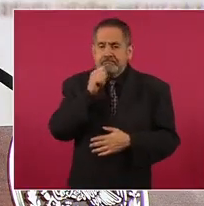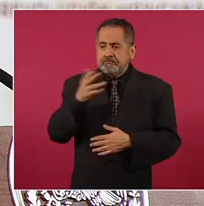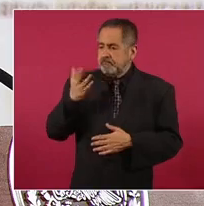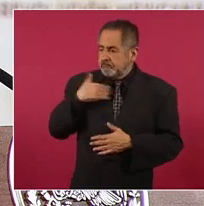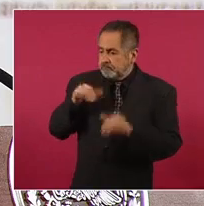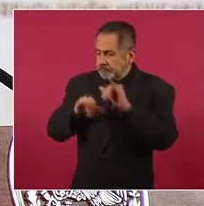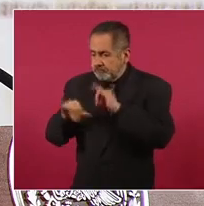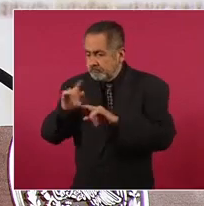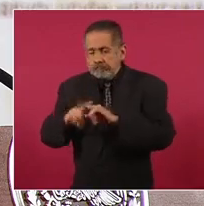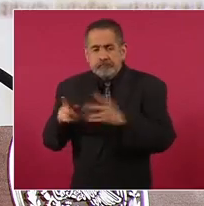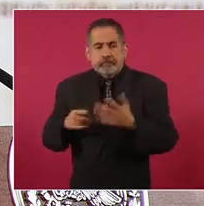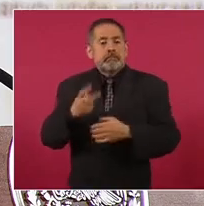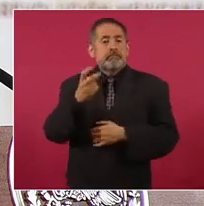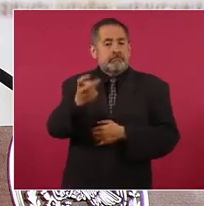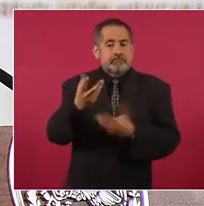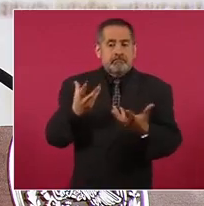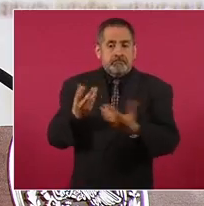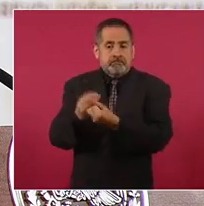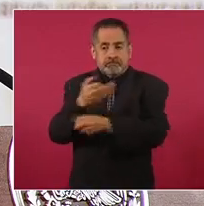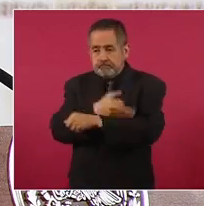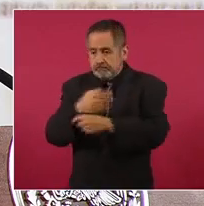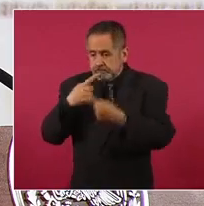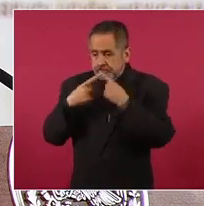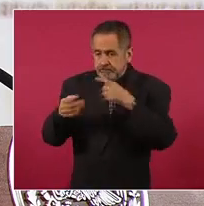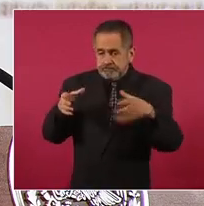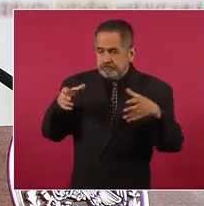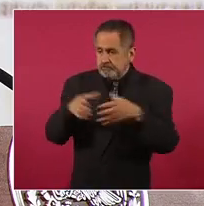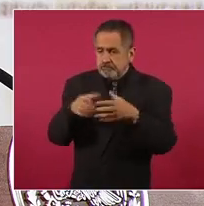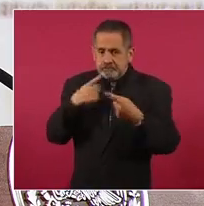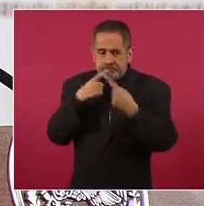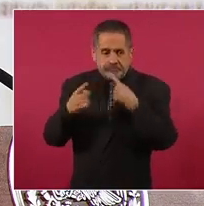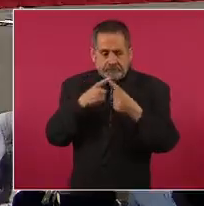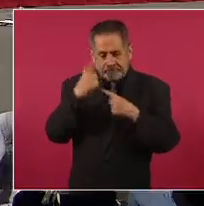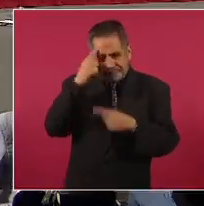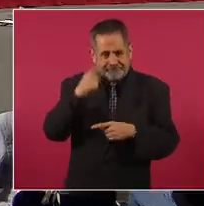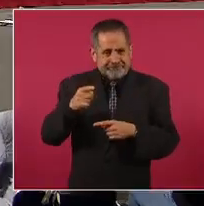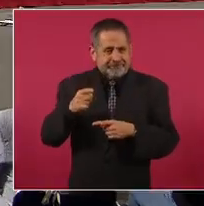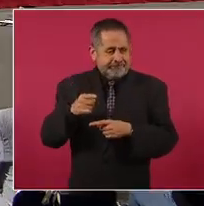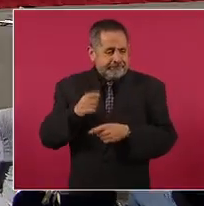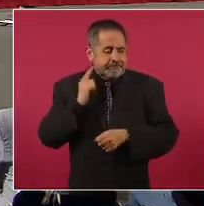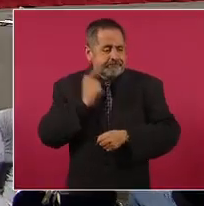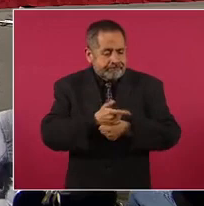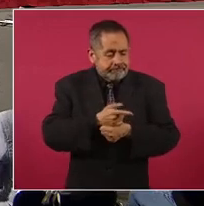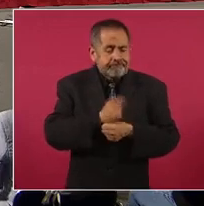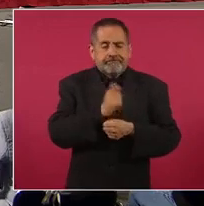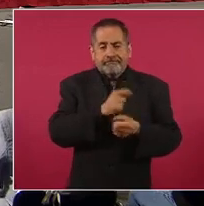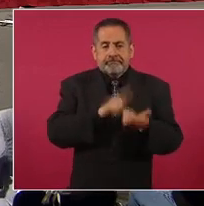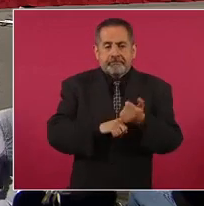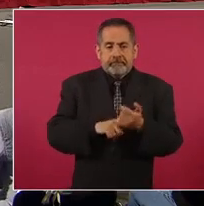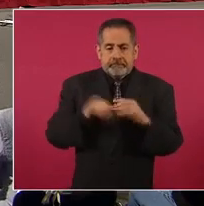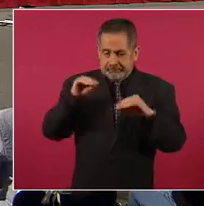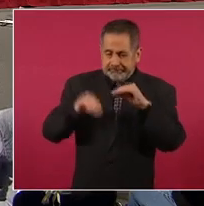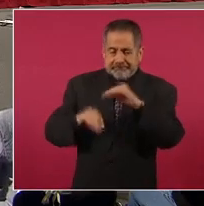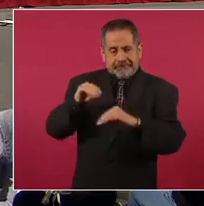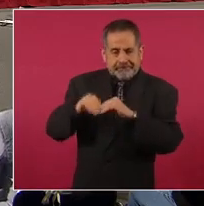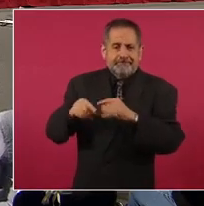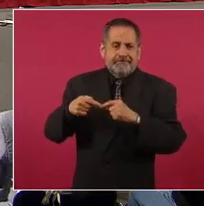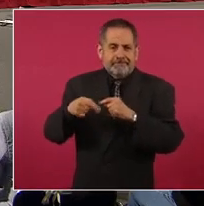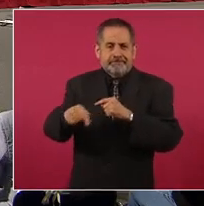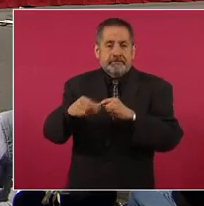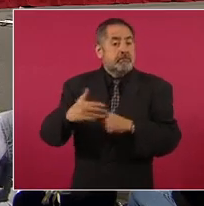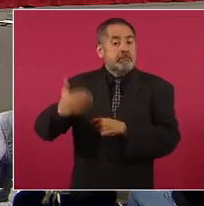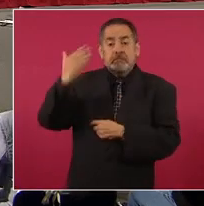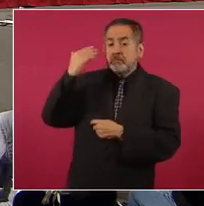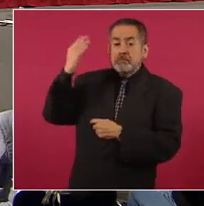y los colectivos, creamos el mecanismo extraordinario de identificación forense y hemos avanzado en crear una infraestructura que no